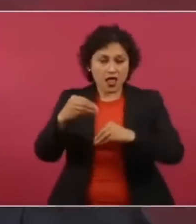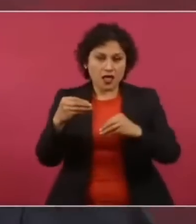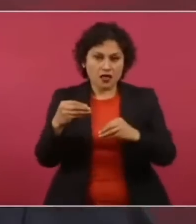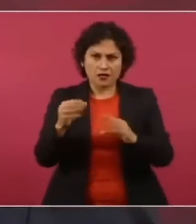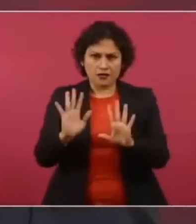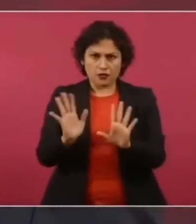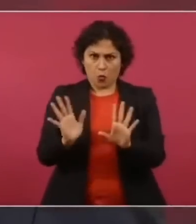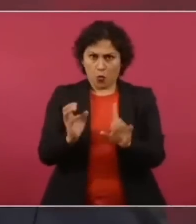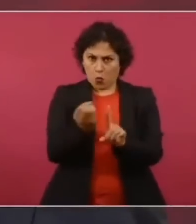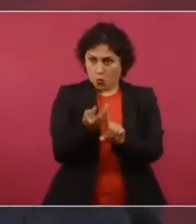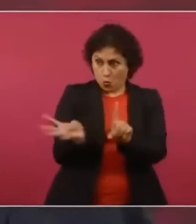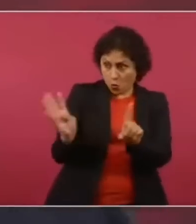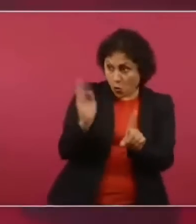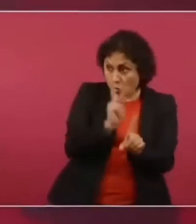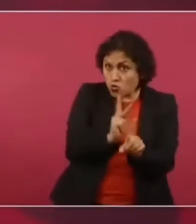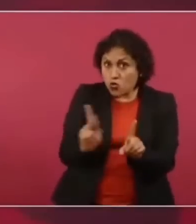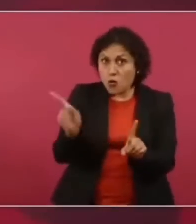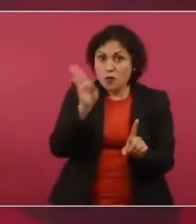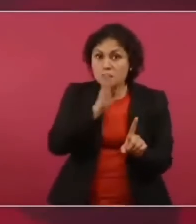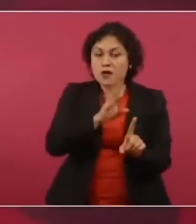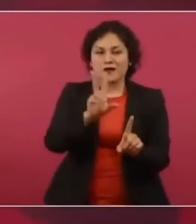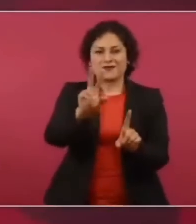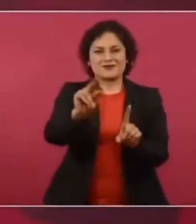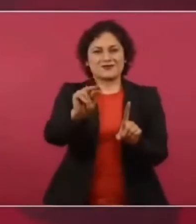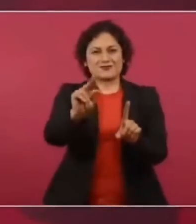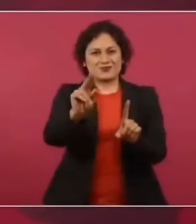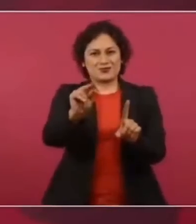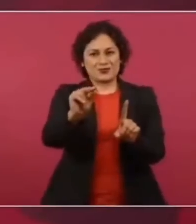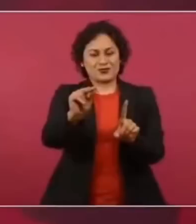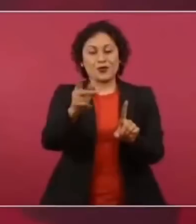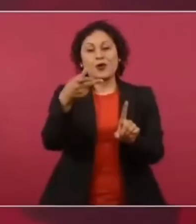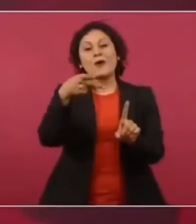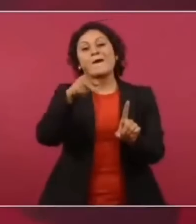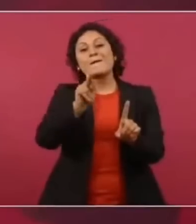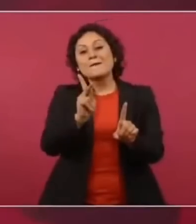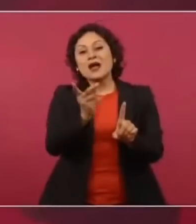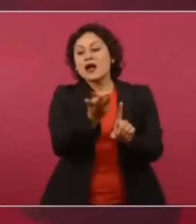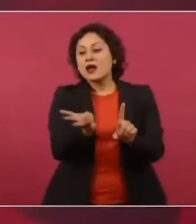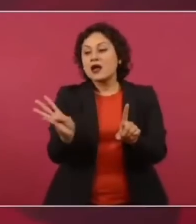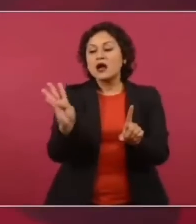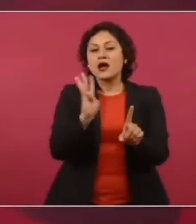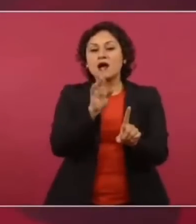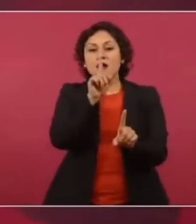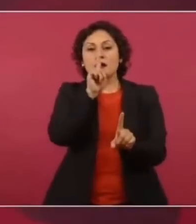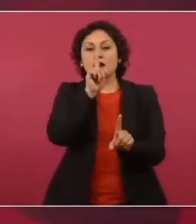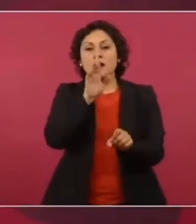No. Es que ganan muchísimo dinero.